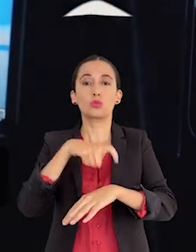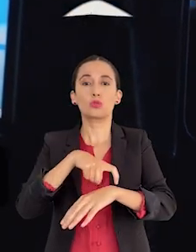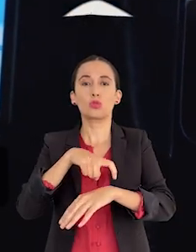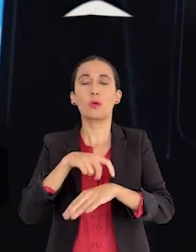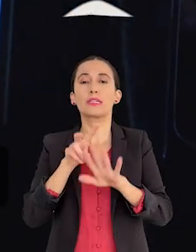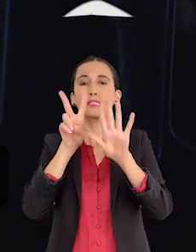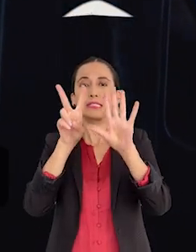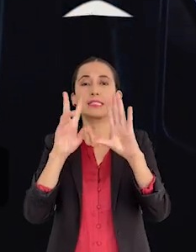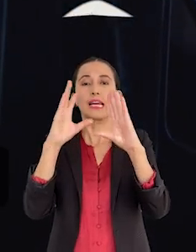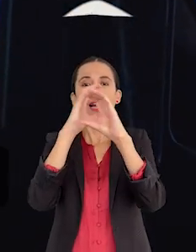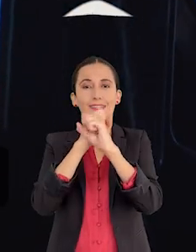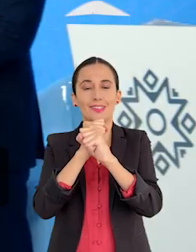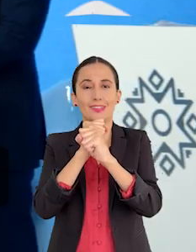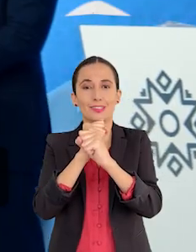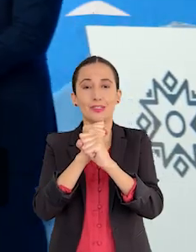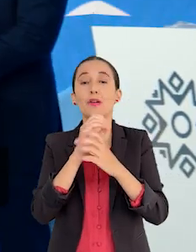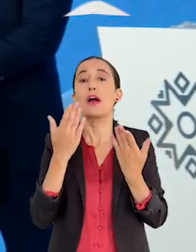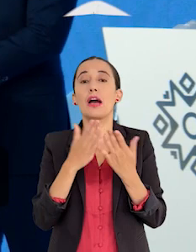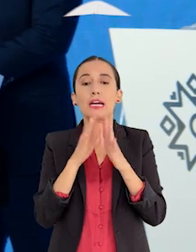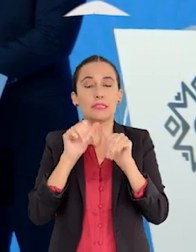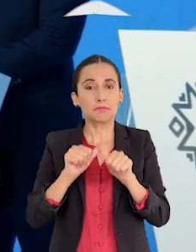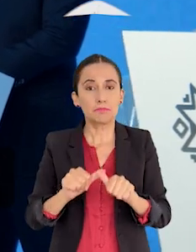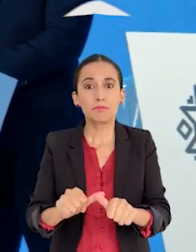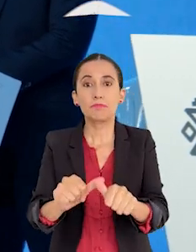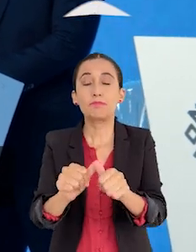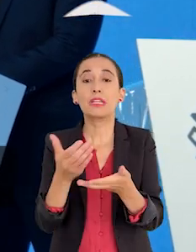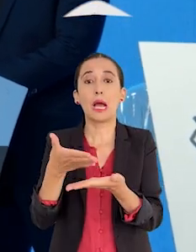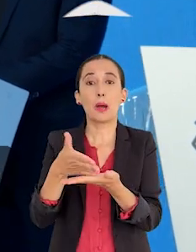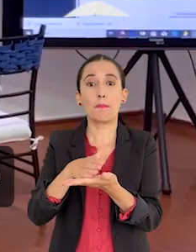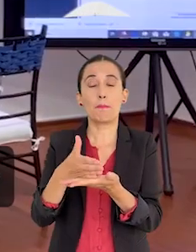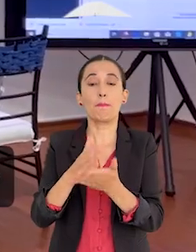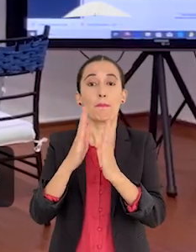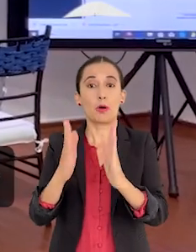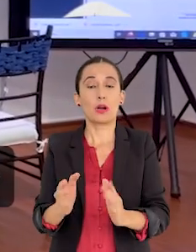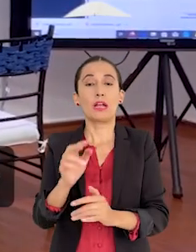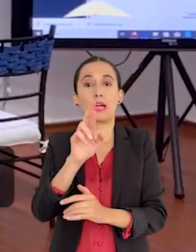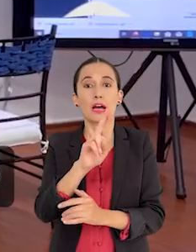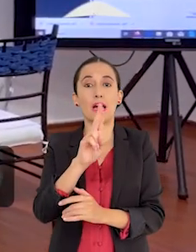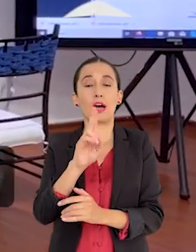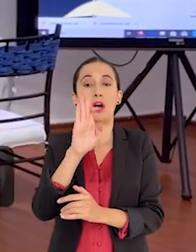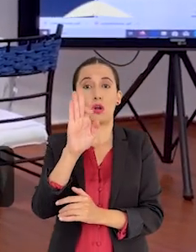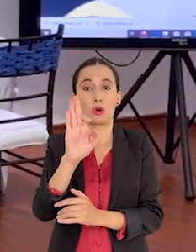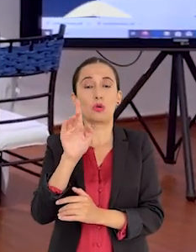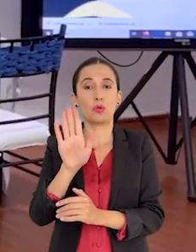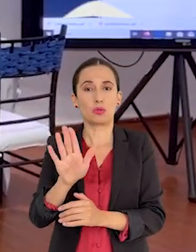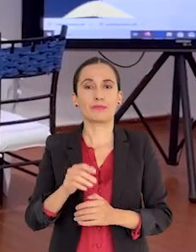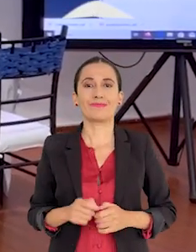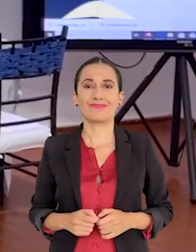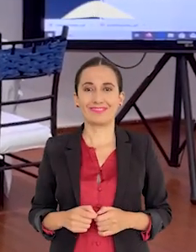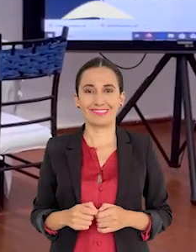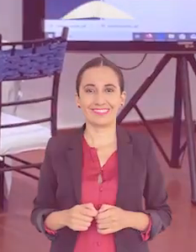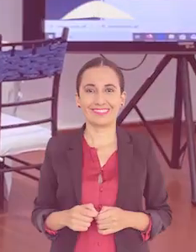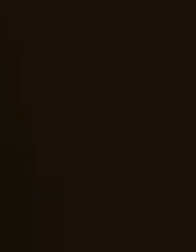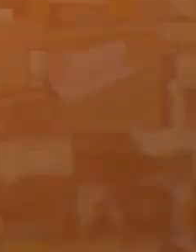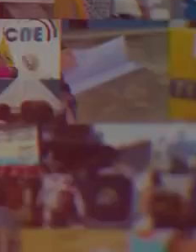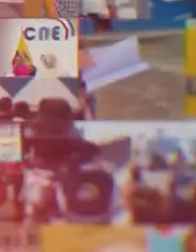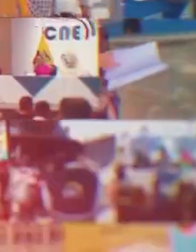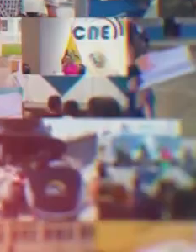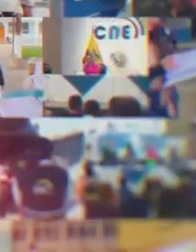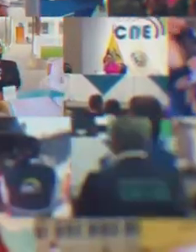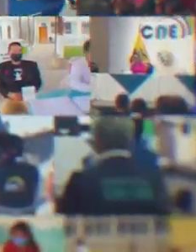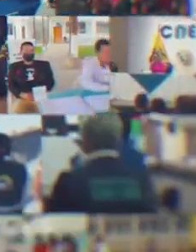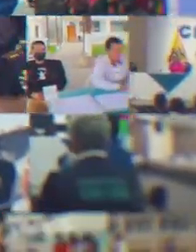de octubre a partir de las 19 horas y contará con la periodista Ruth del Salto como moderadora.